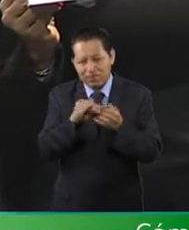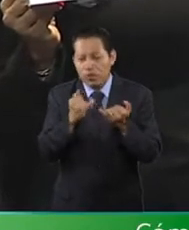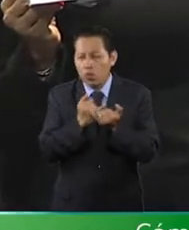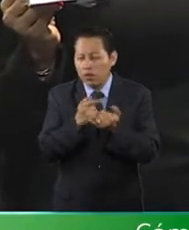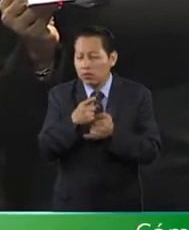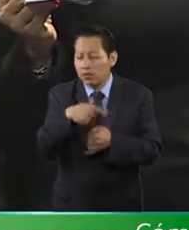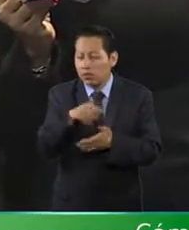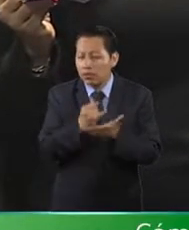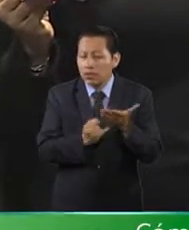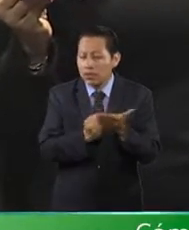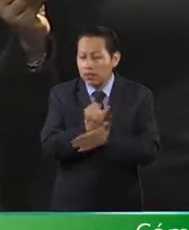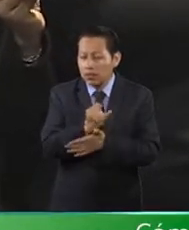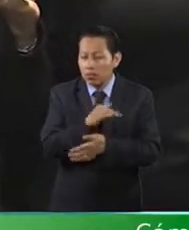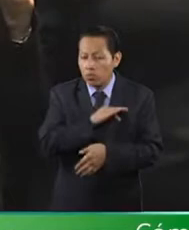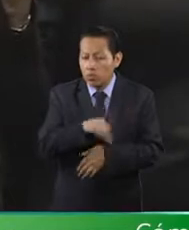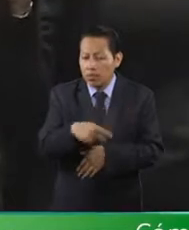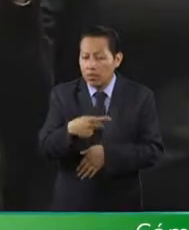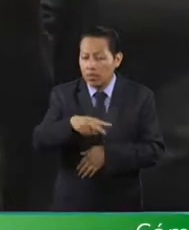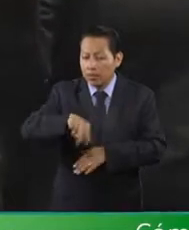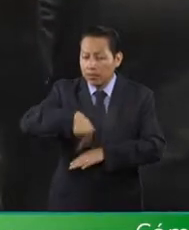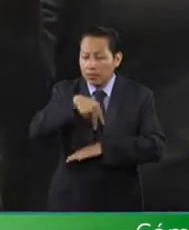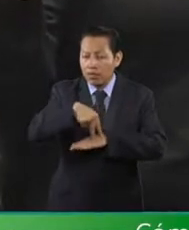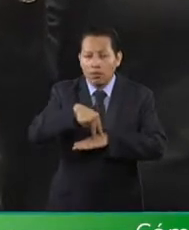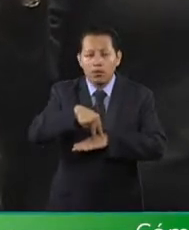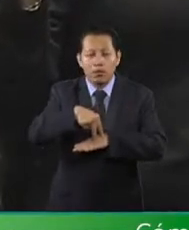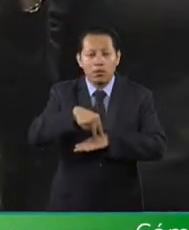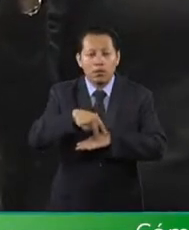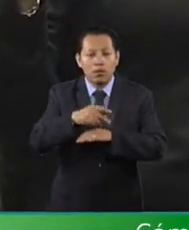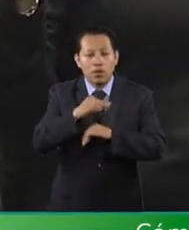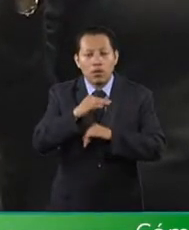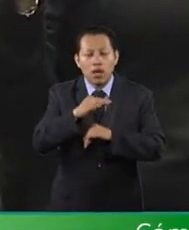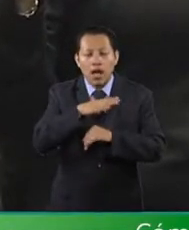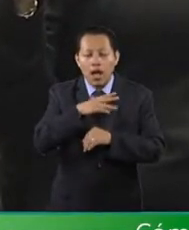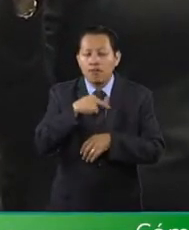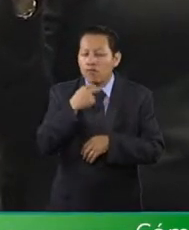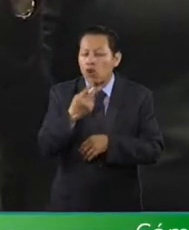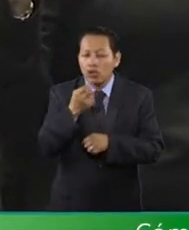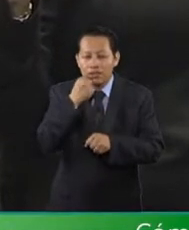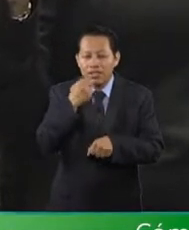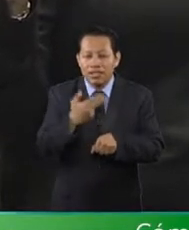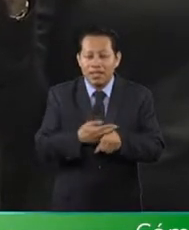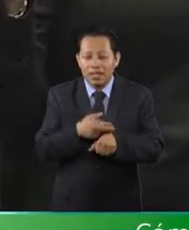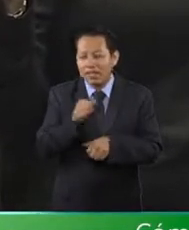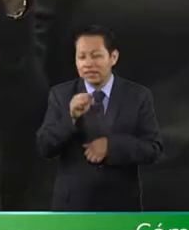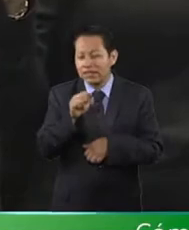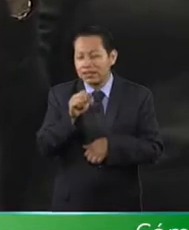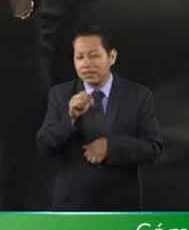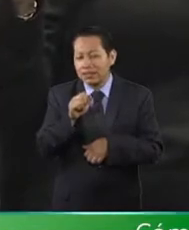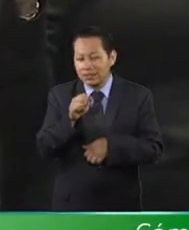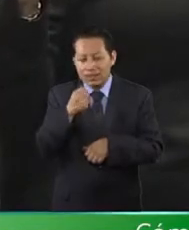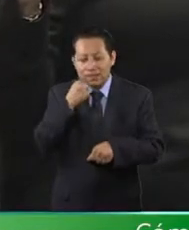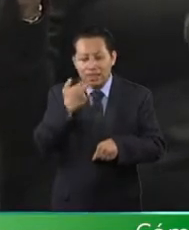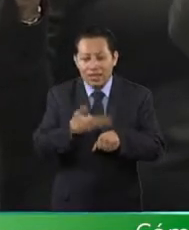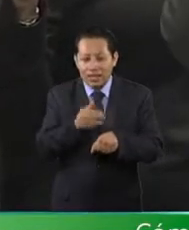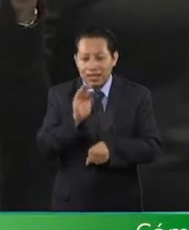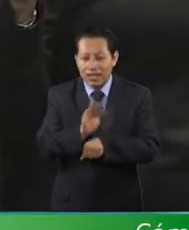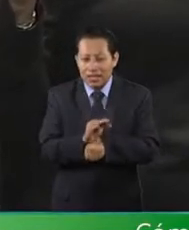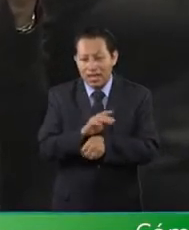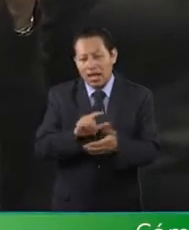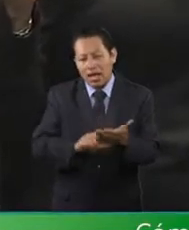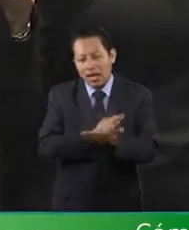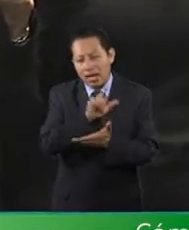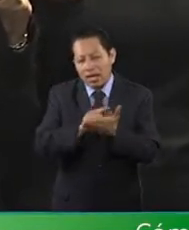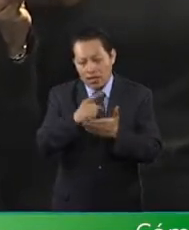decidido poner en esta Tribuna a la última hora la de la secretaría de la defensa que es la que está legislando